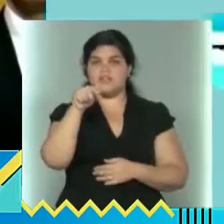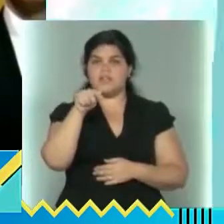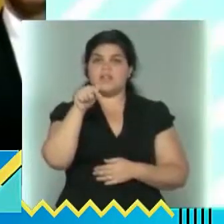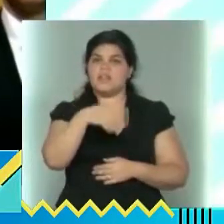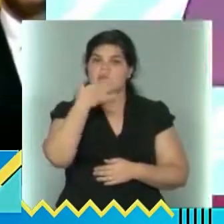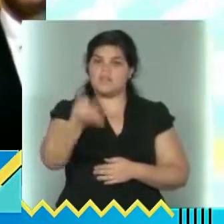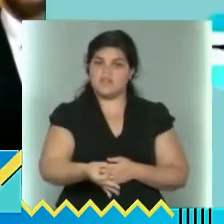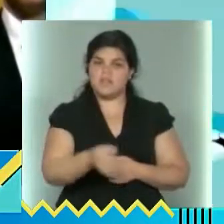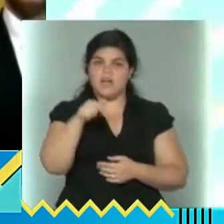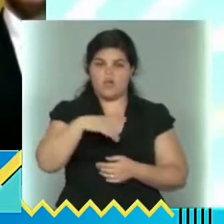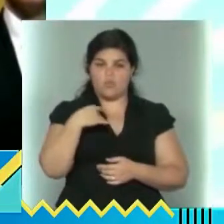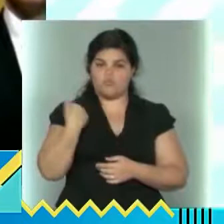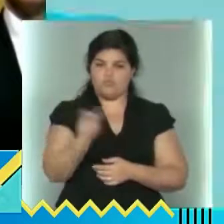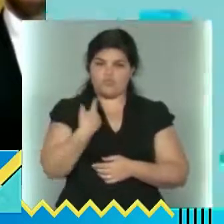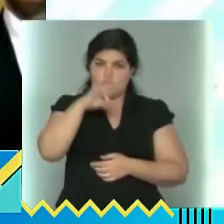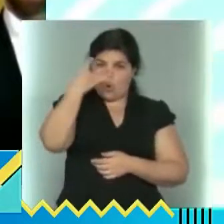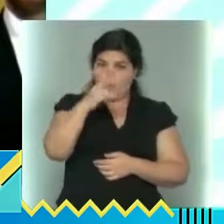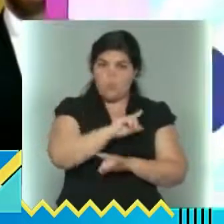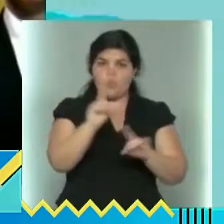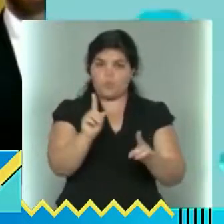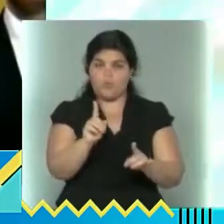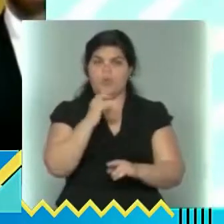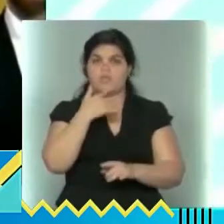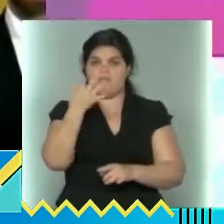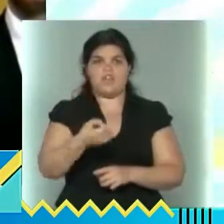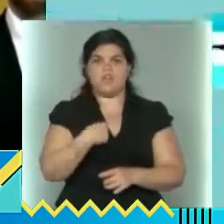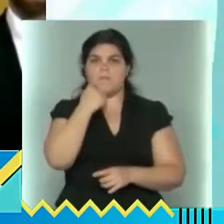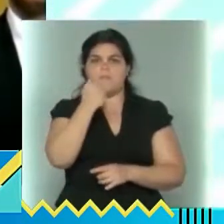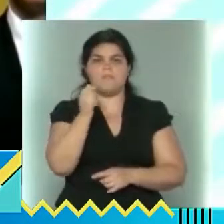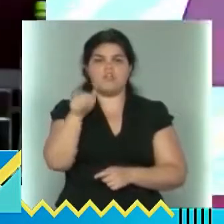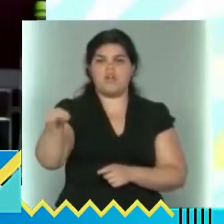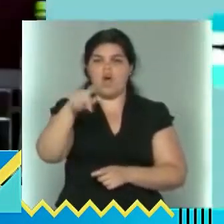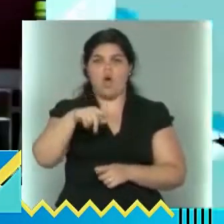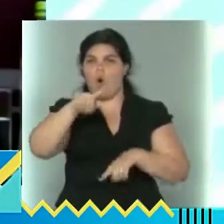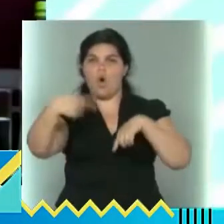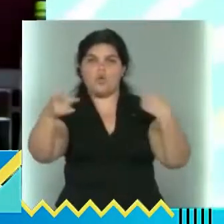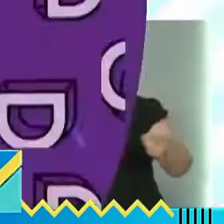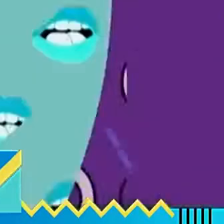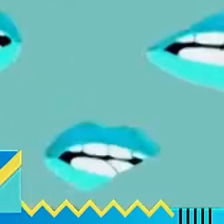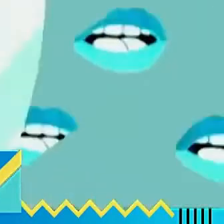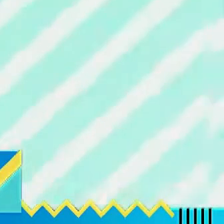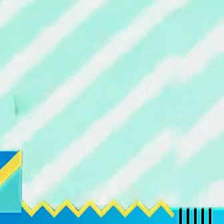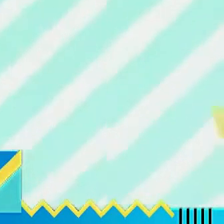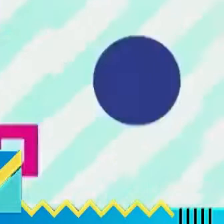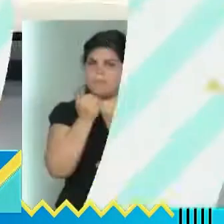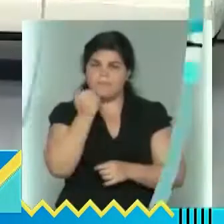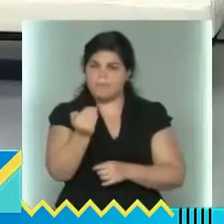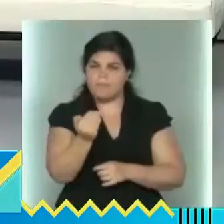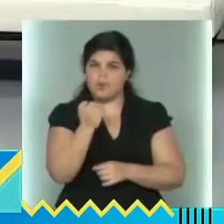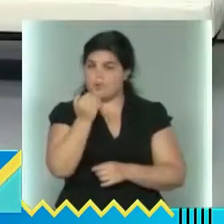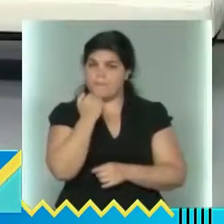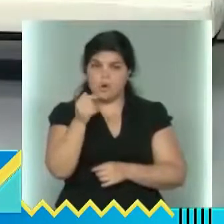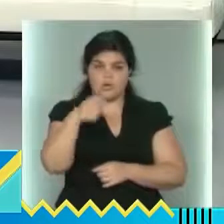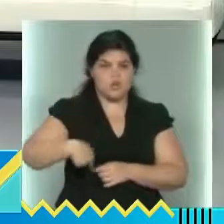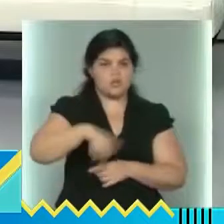corrupta, no somos la única, pero somos una región. A mí no me interesa lo que digan los demás de ellos, me interesa de nosotros. Sí, bueno, nosotros tenemos mucha corrupción,